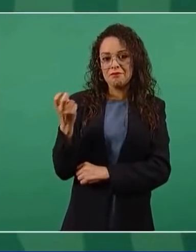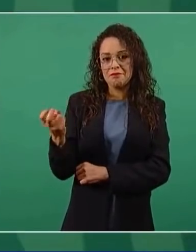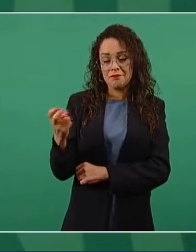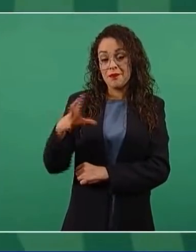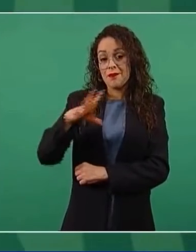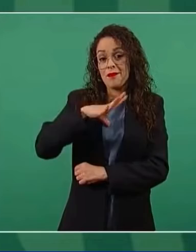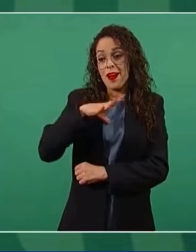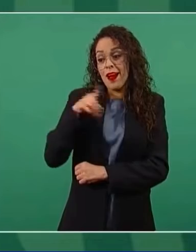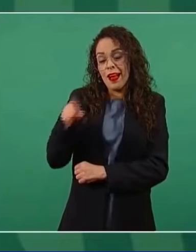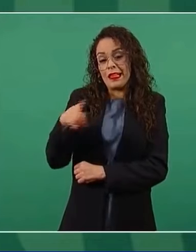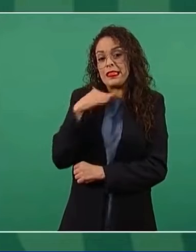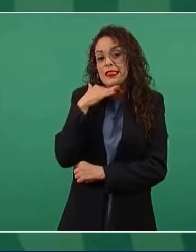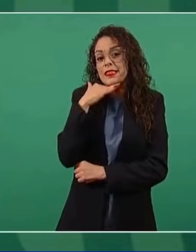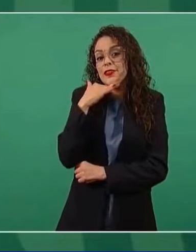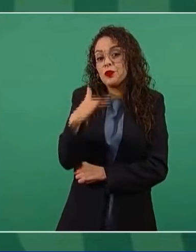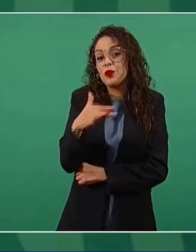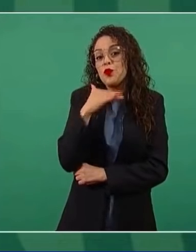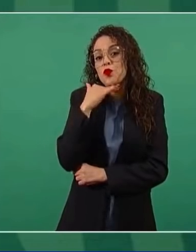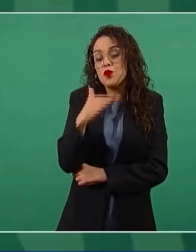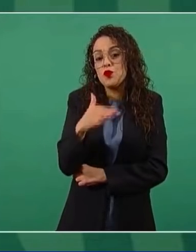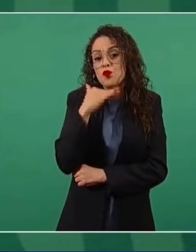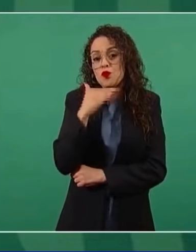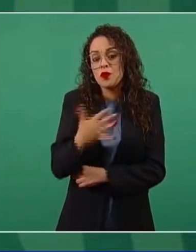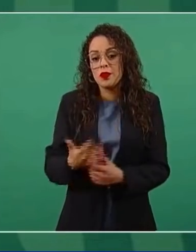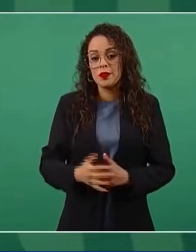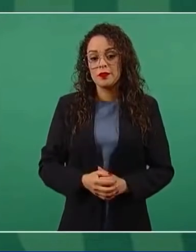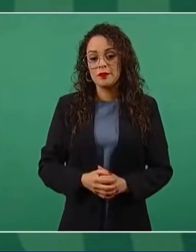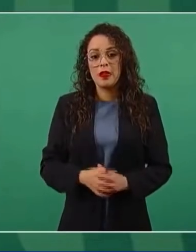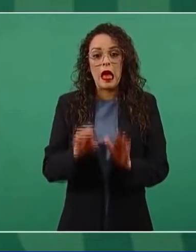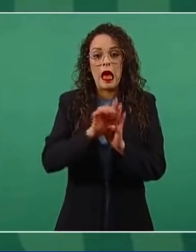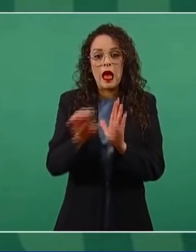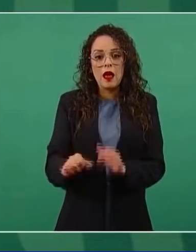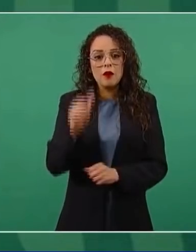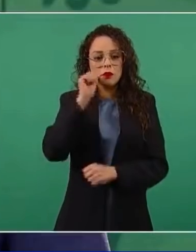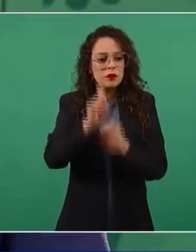la corrupción. Es como el pleito con las aduanas,